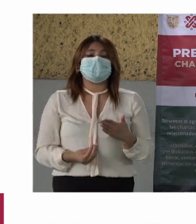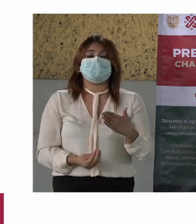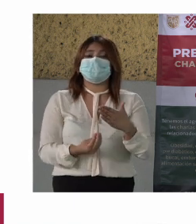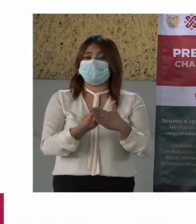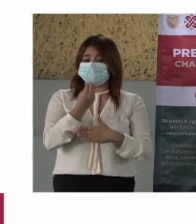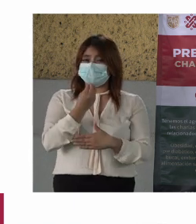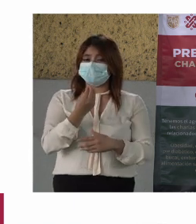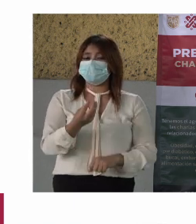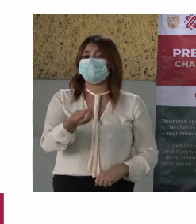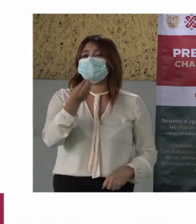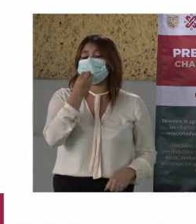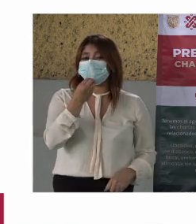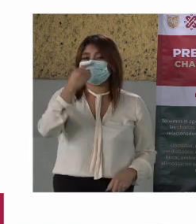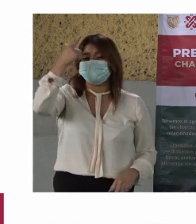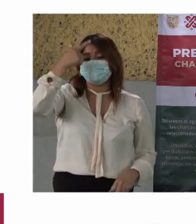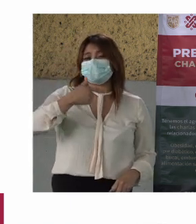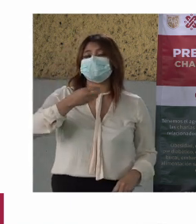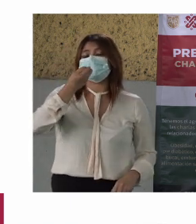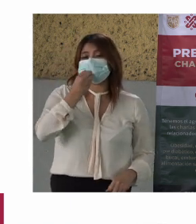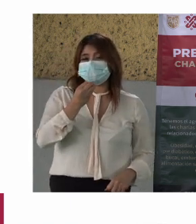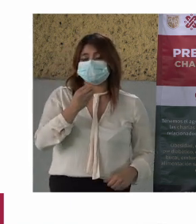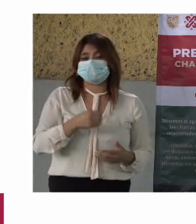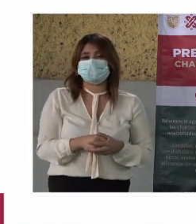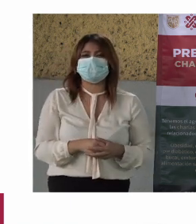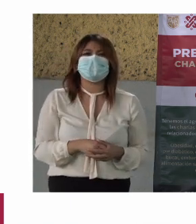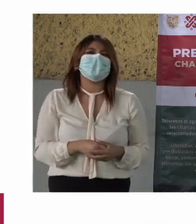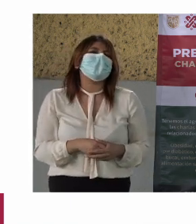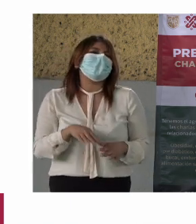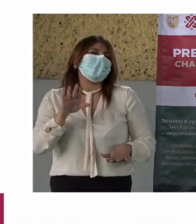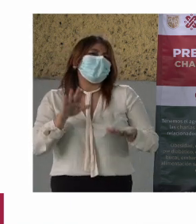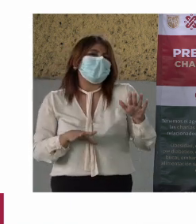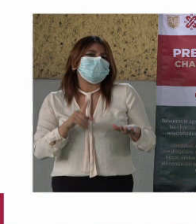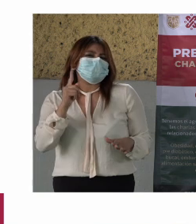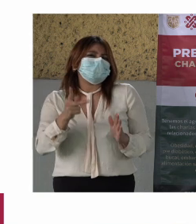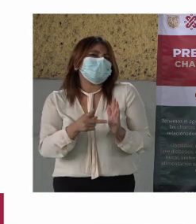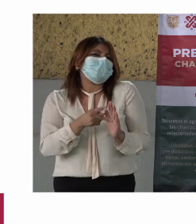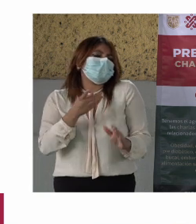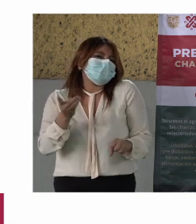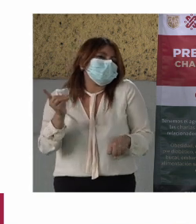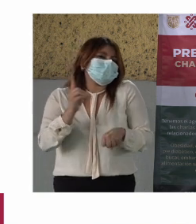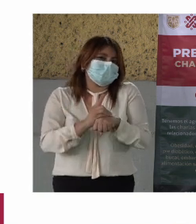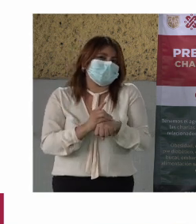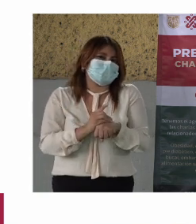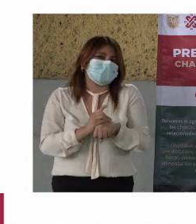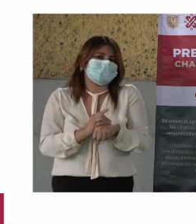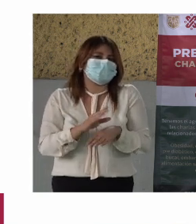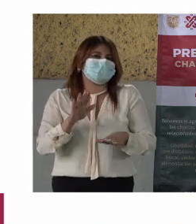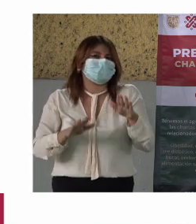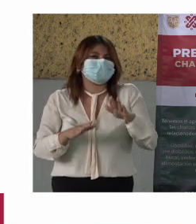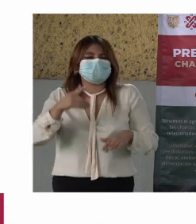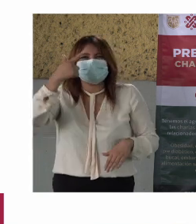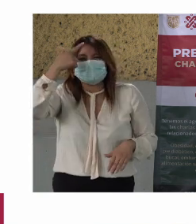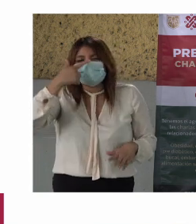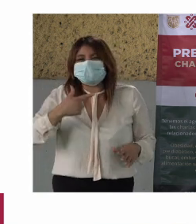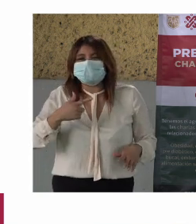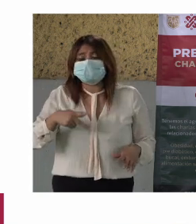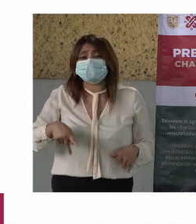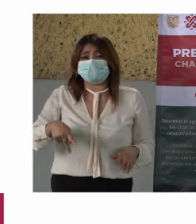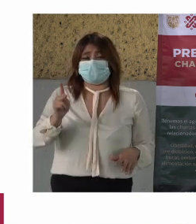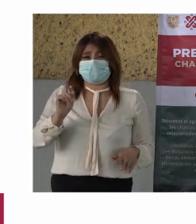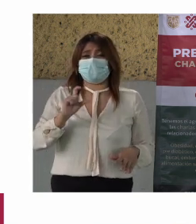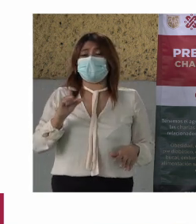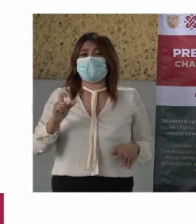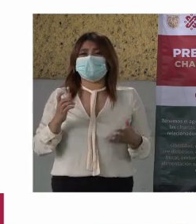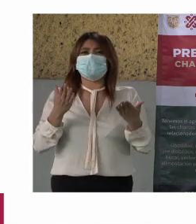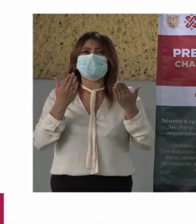Normalmente empezamos el esquema de insulina una sola vez al día, por lo general en las noches. Pero cuando no logramos tener un buen control con